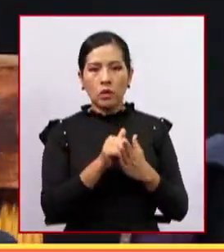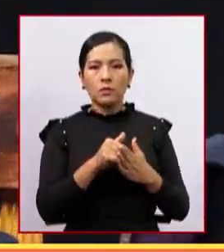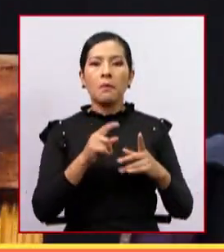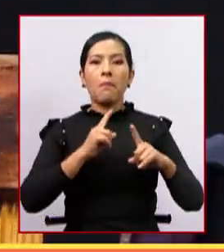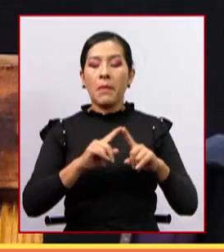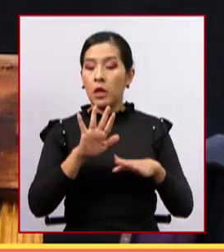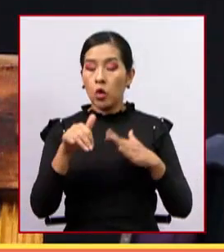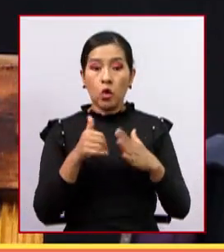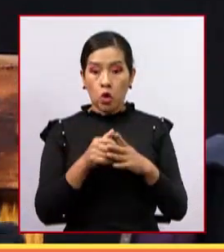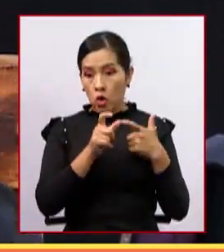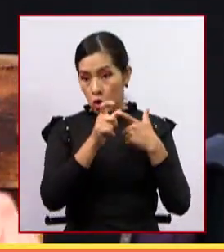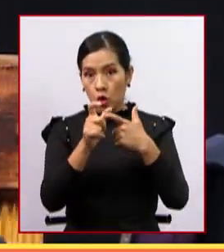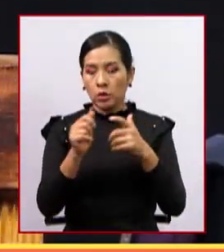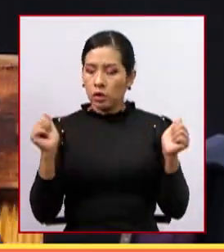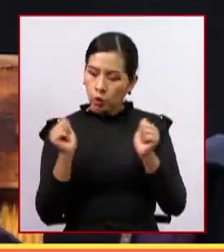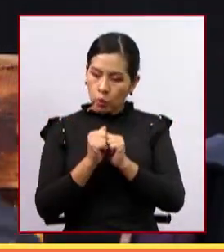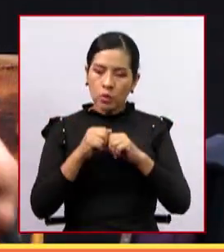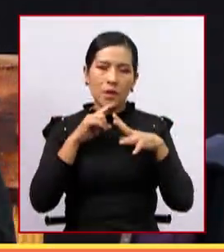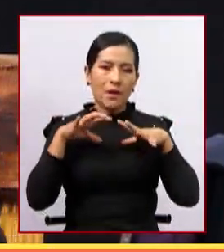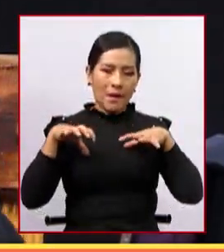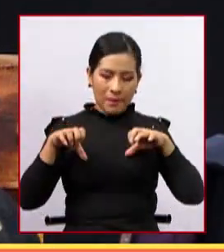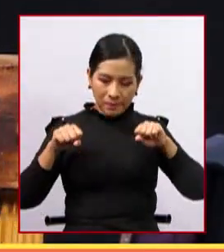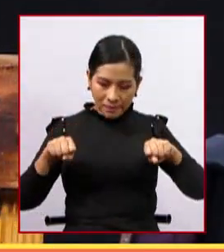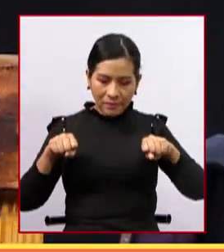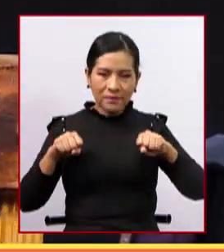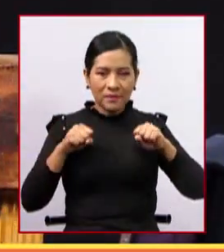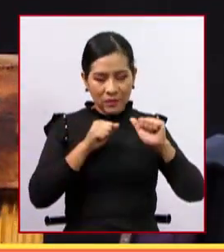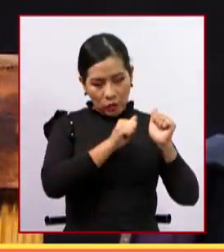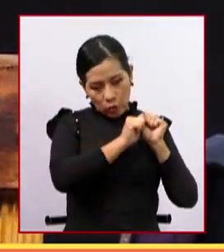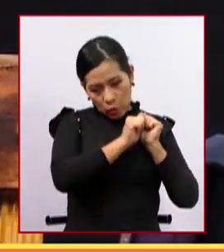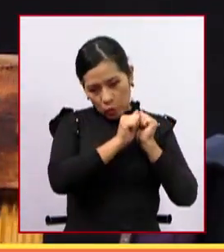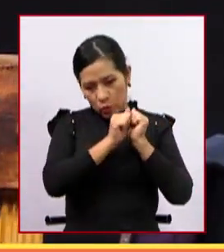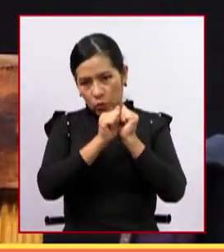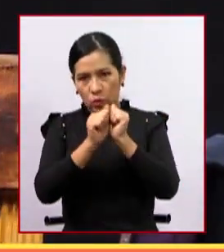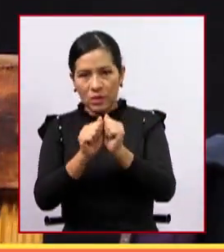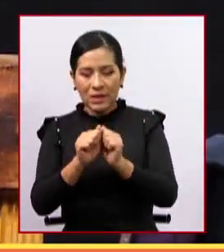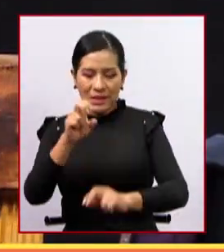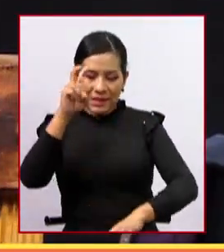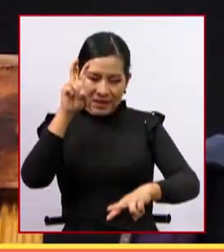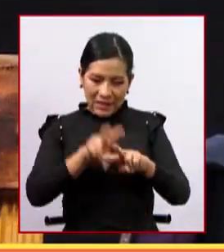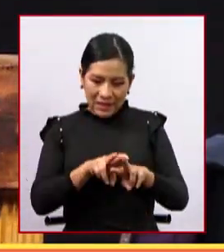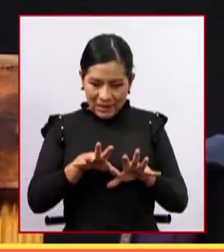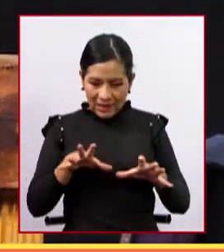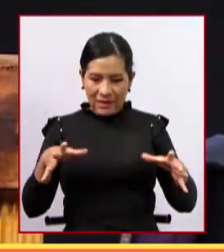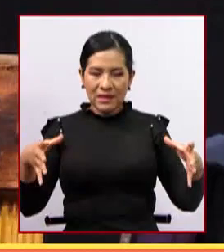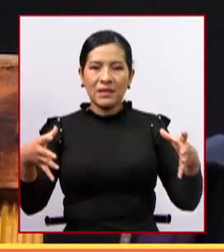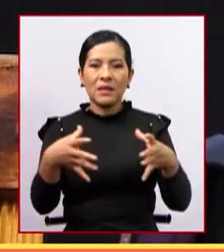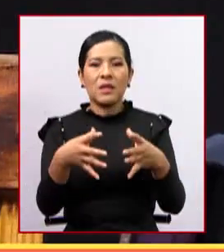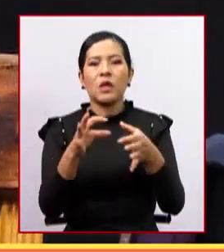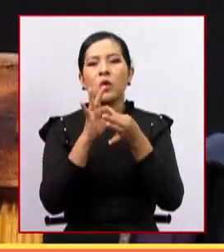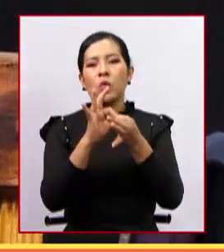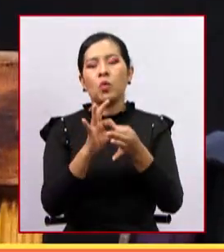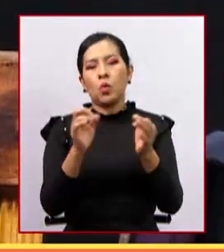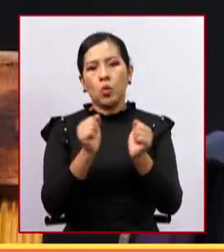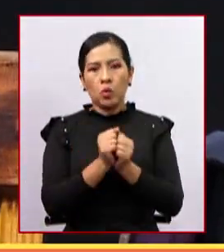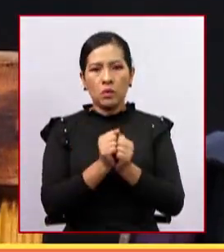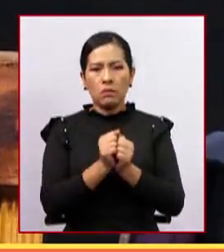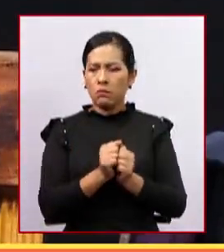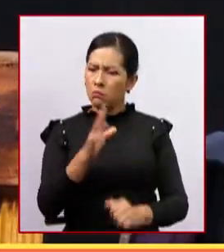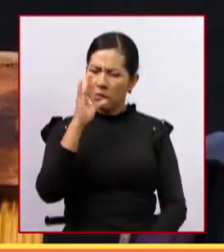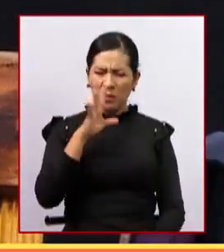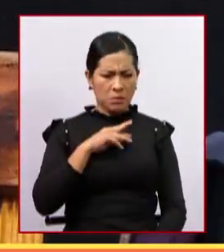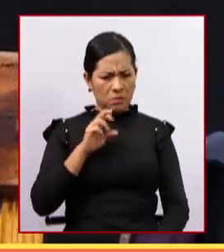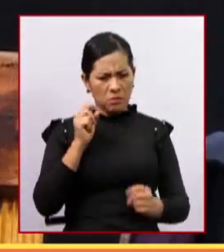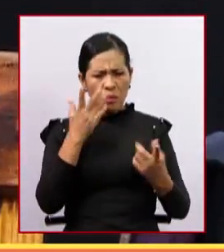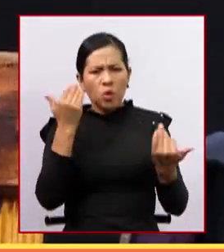corriendo, pero juntos se agarran de la mano y se sientan alrededor del premio juntos. Oh. Y él les dice, pero ¿por qué